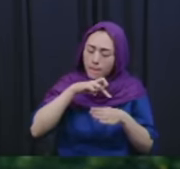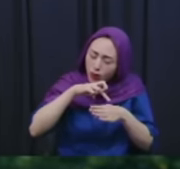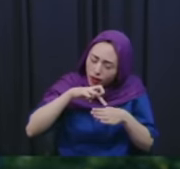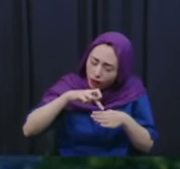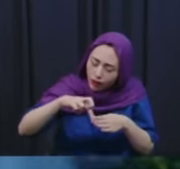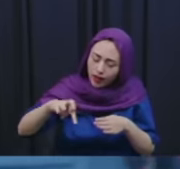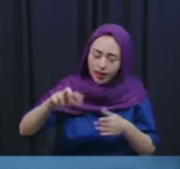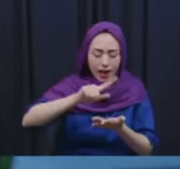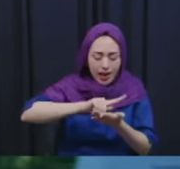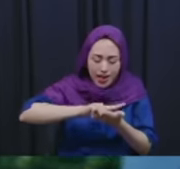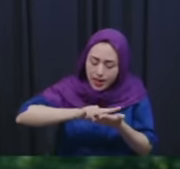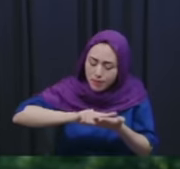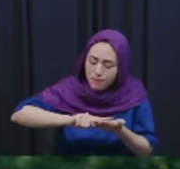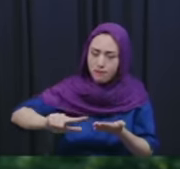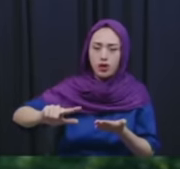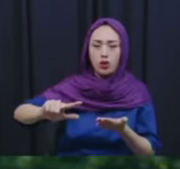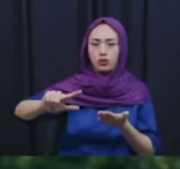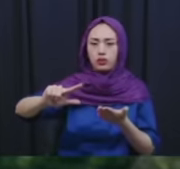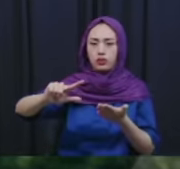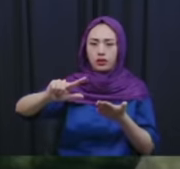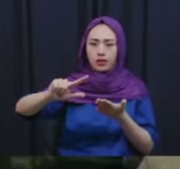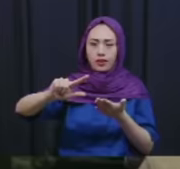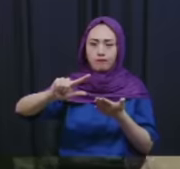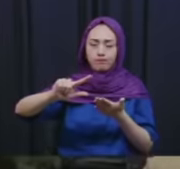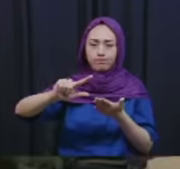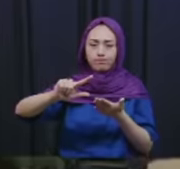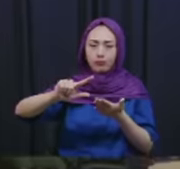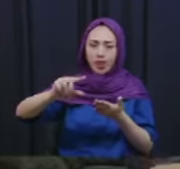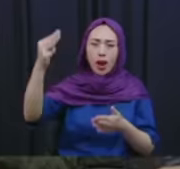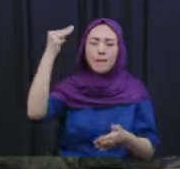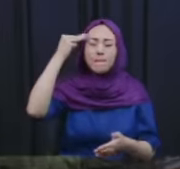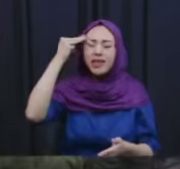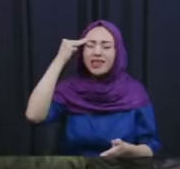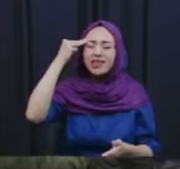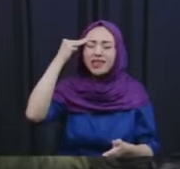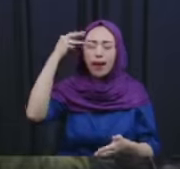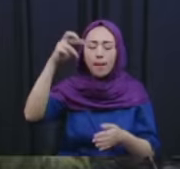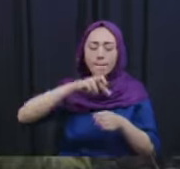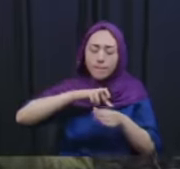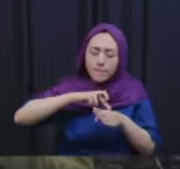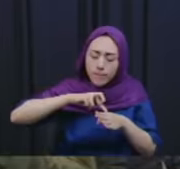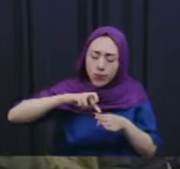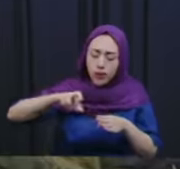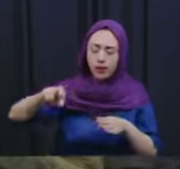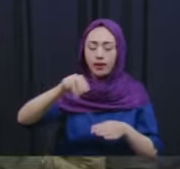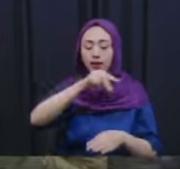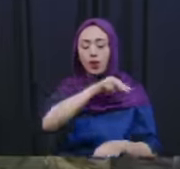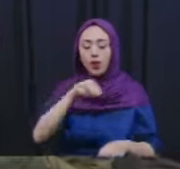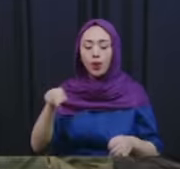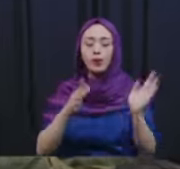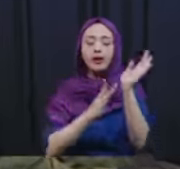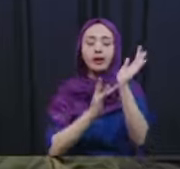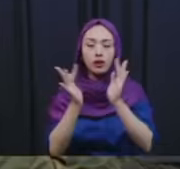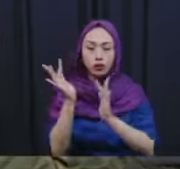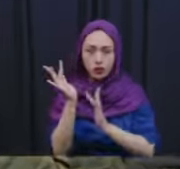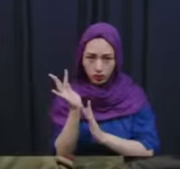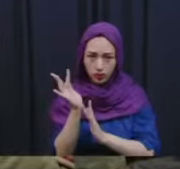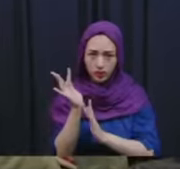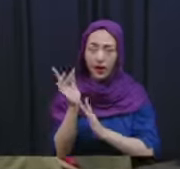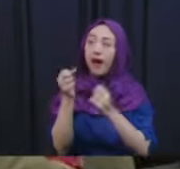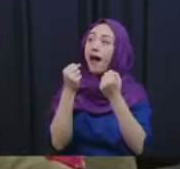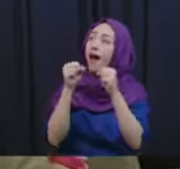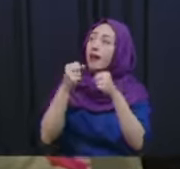limpios delante de ti que nuestra conciencia Señor sea purificada por ti en el nombre de Jesús haz